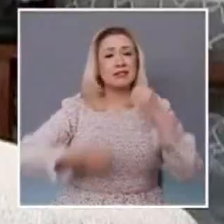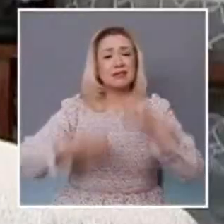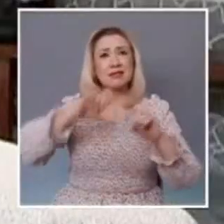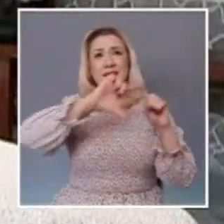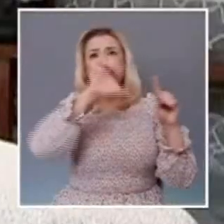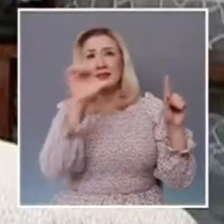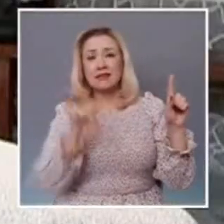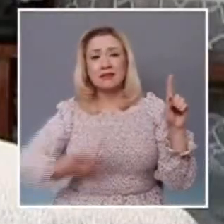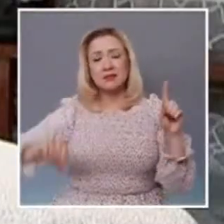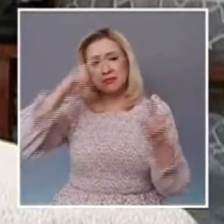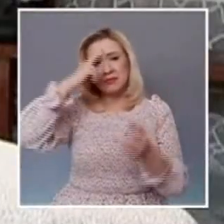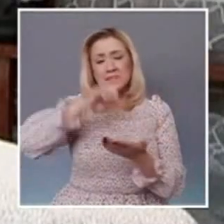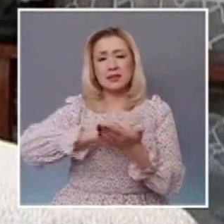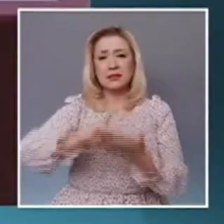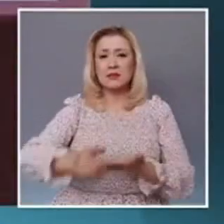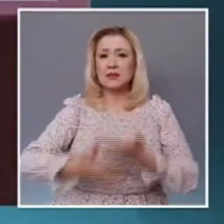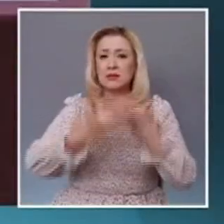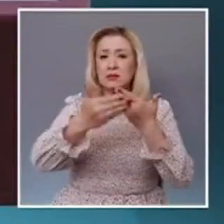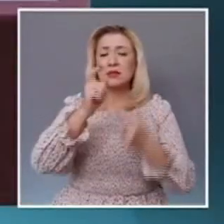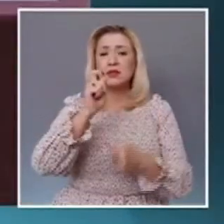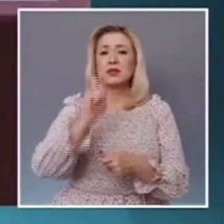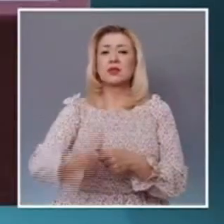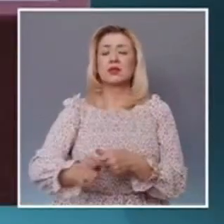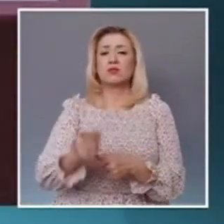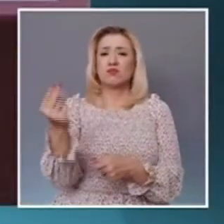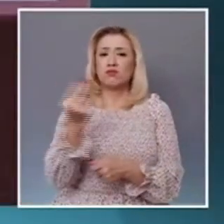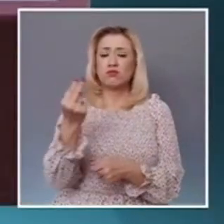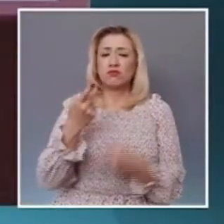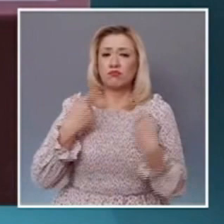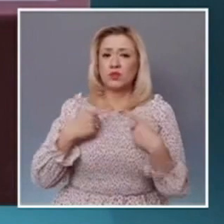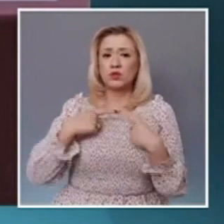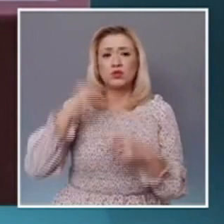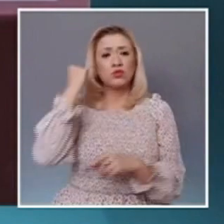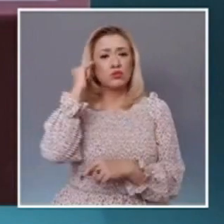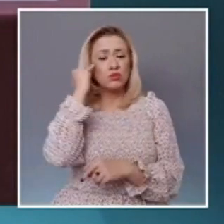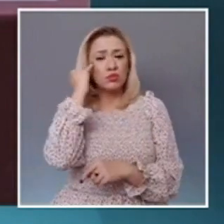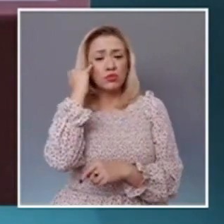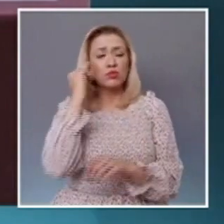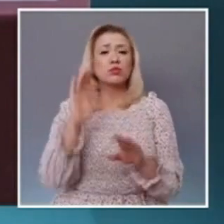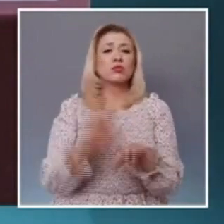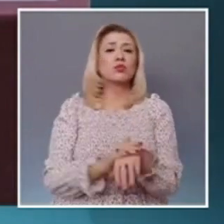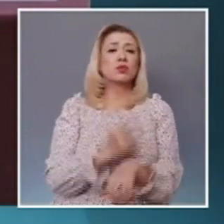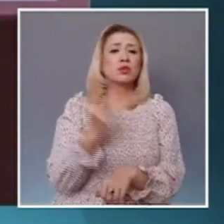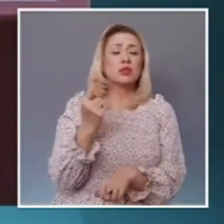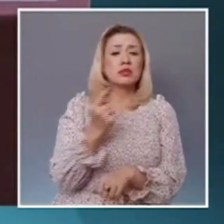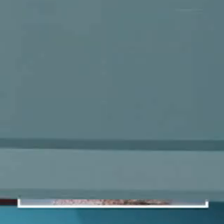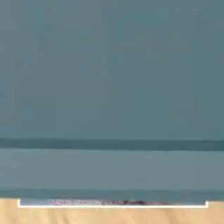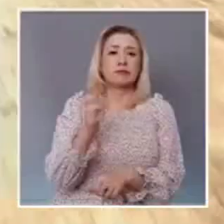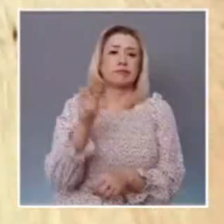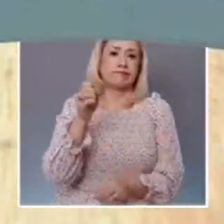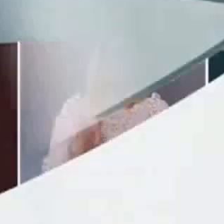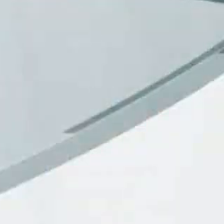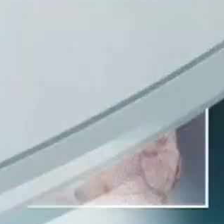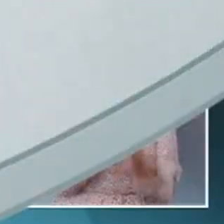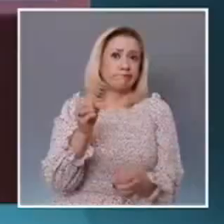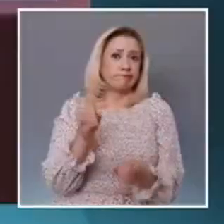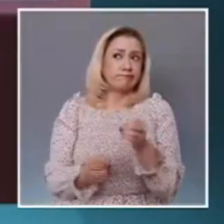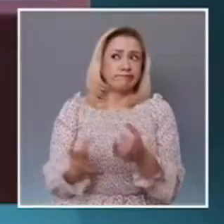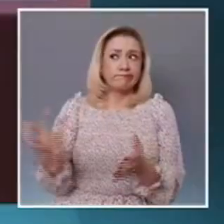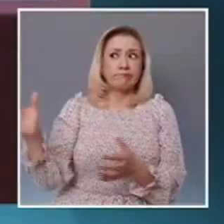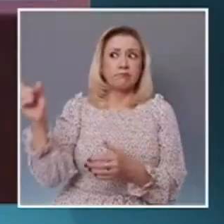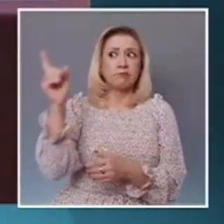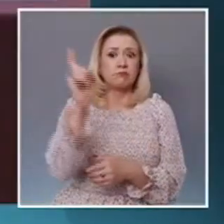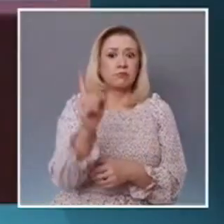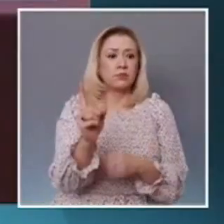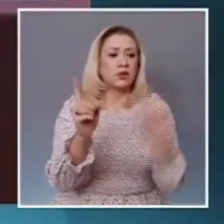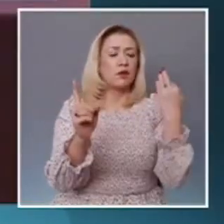efectivo de acceso a la justicia de personas indígenas que se ven involucradas en un proceso judicial. Yo lo he visto en